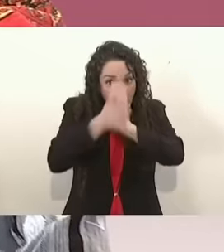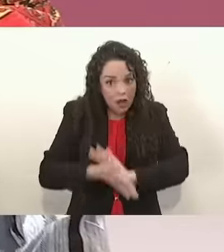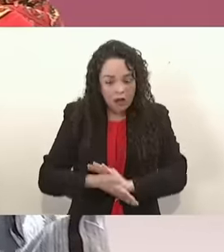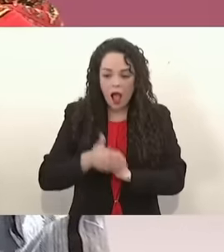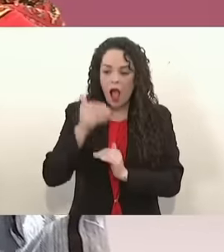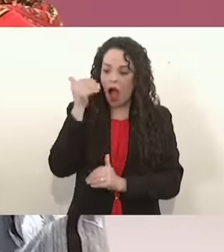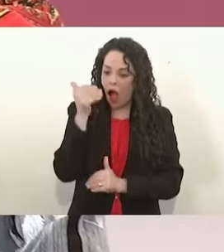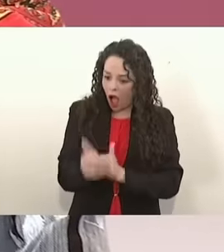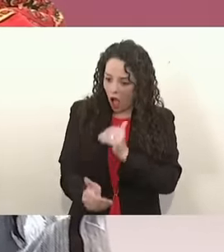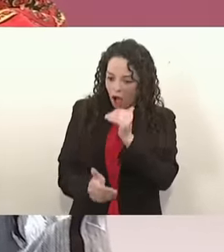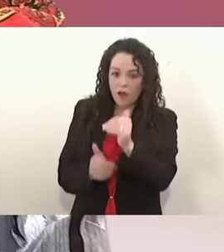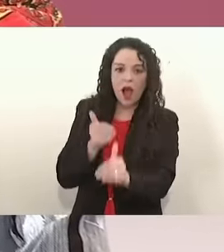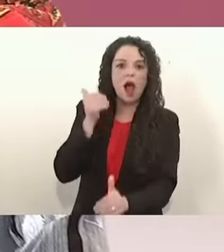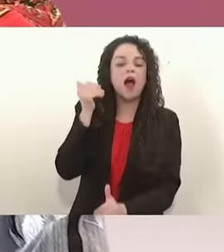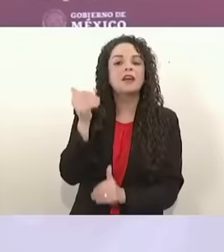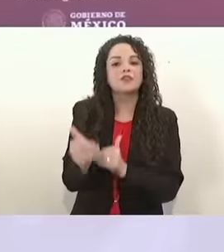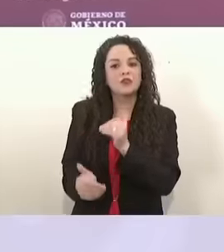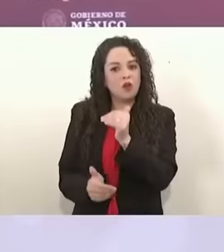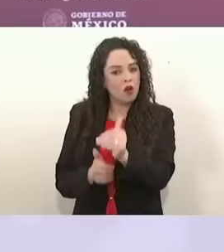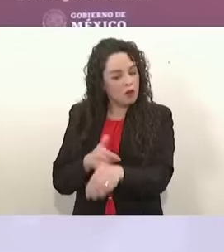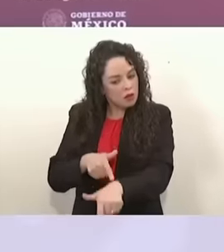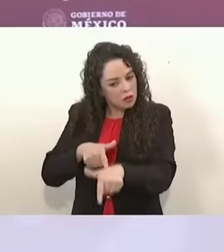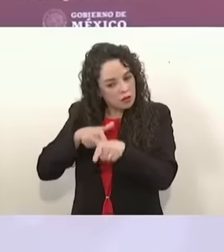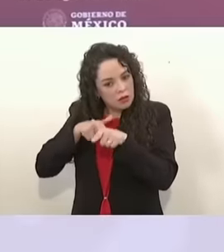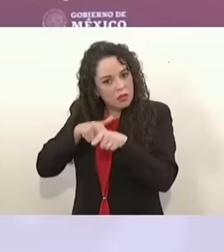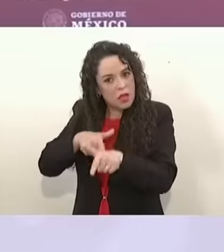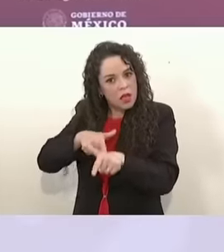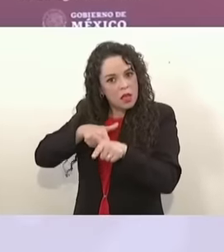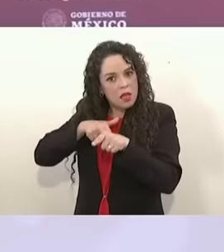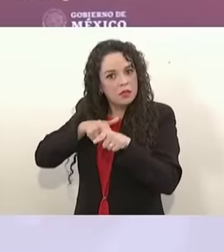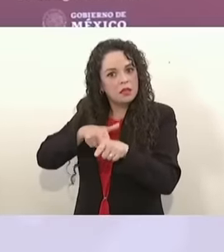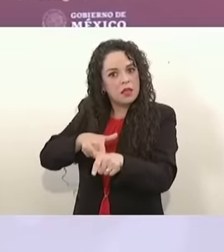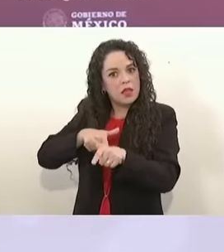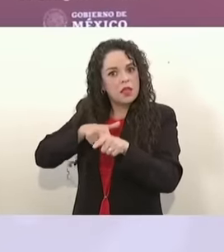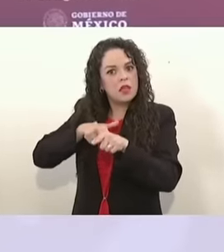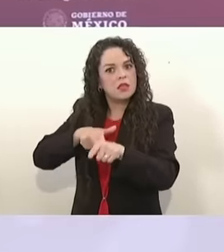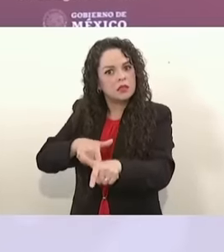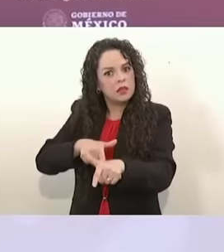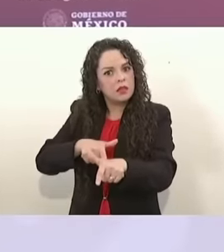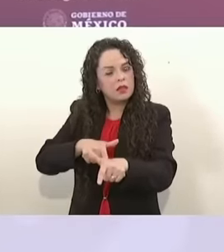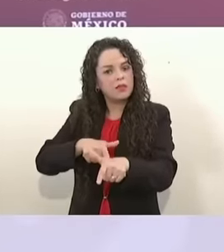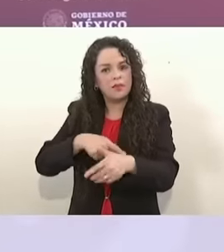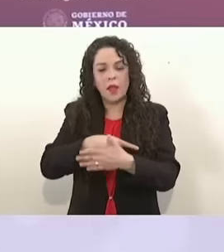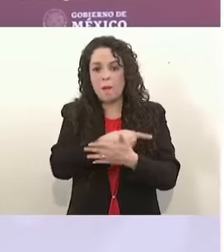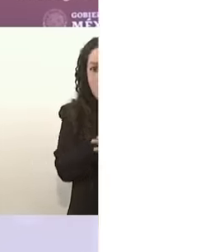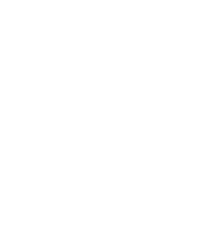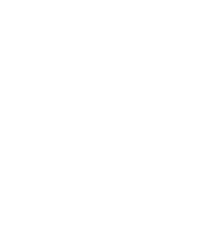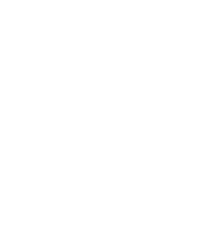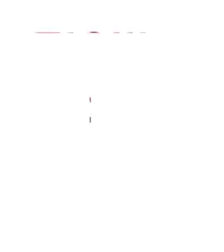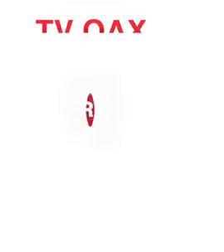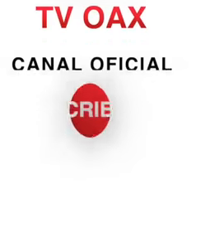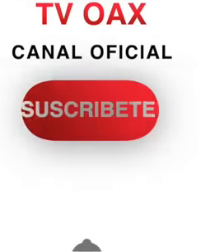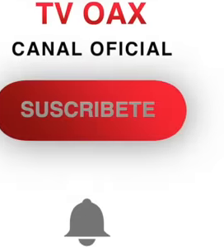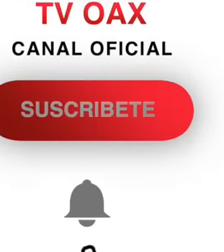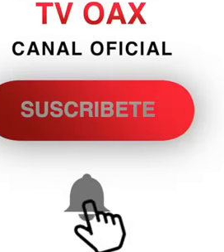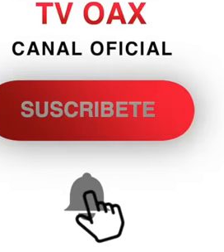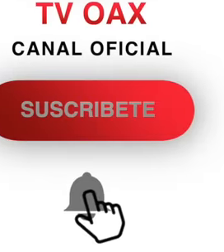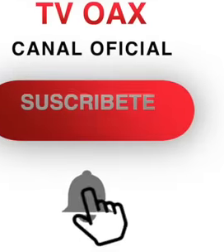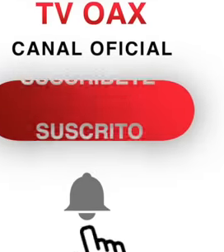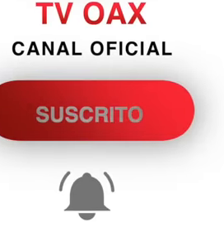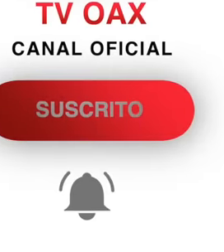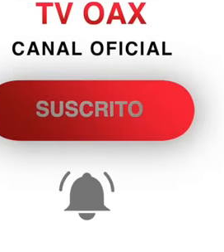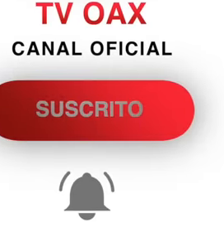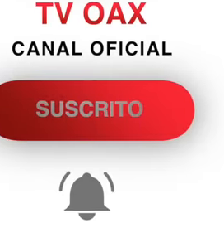a mantener, a consolidar todos los programas del bienestar del presidente López Obrador,